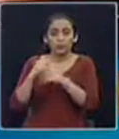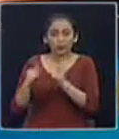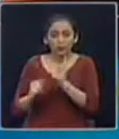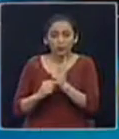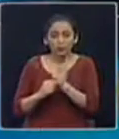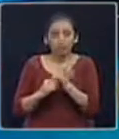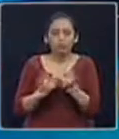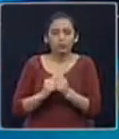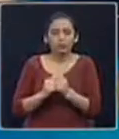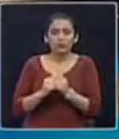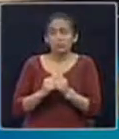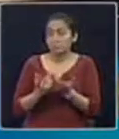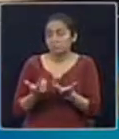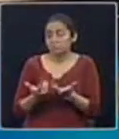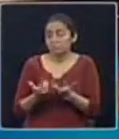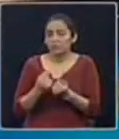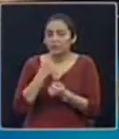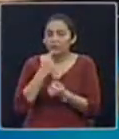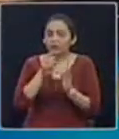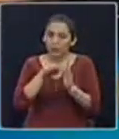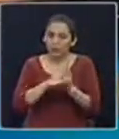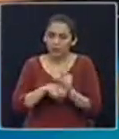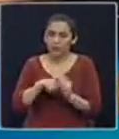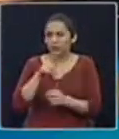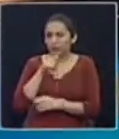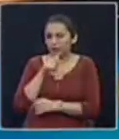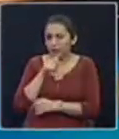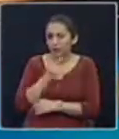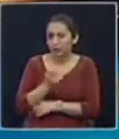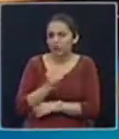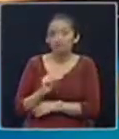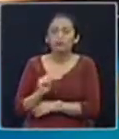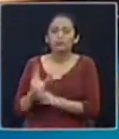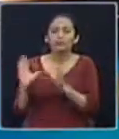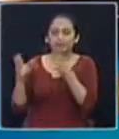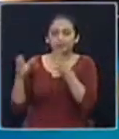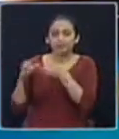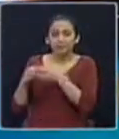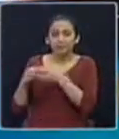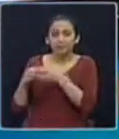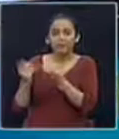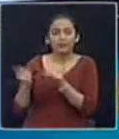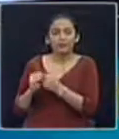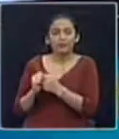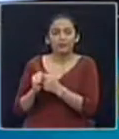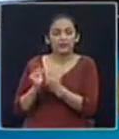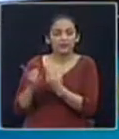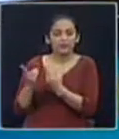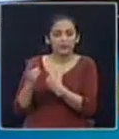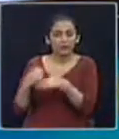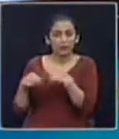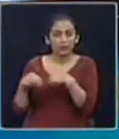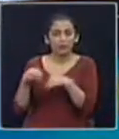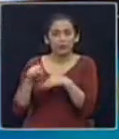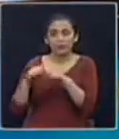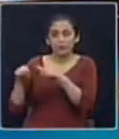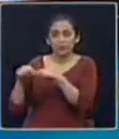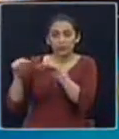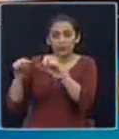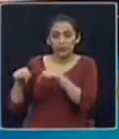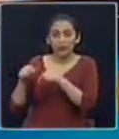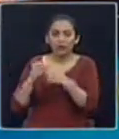que presentaron los representantes de la Federación Nacional de Cámaras de Comercio del Ecuador en la reunión del Consejo Consultivo Productivo y